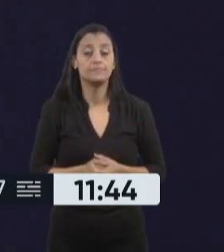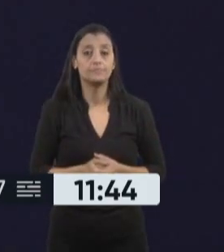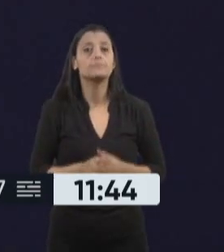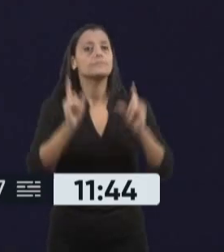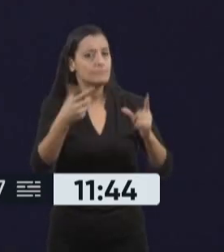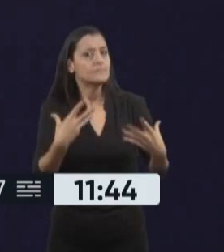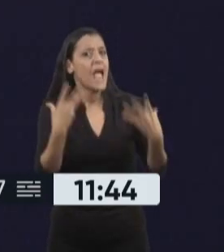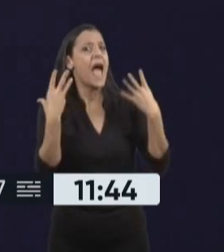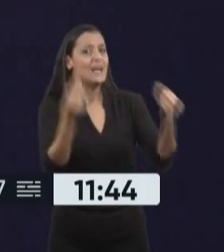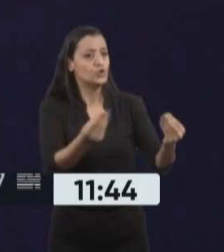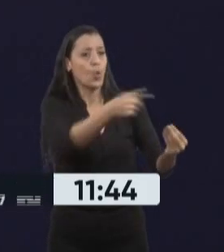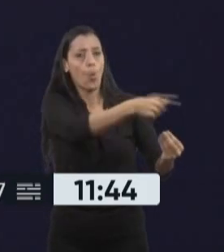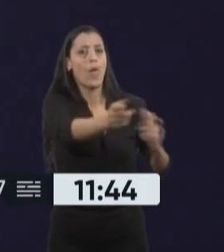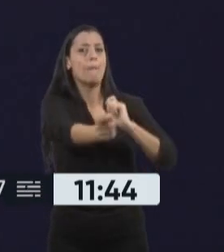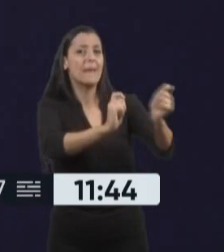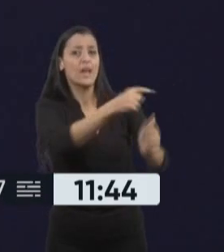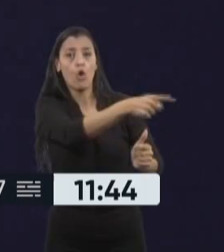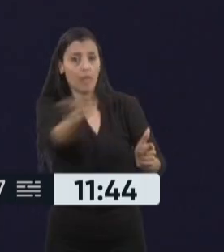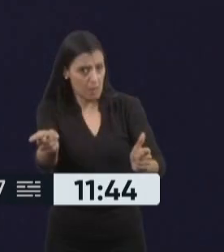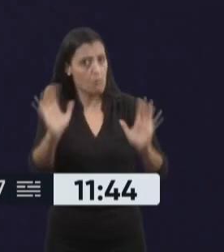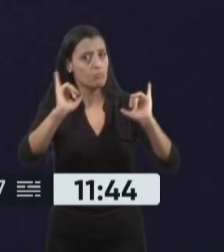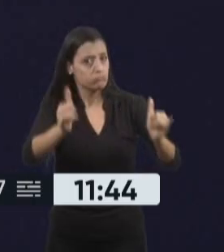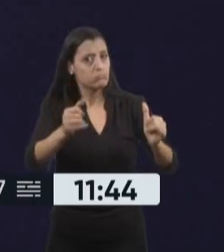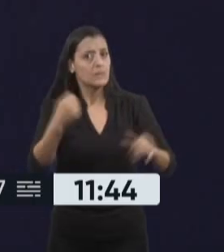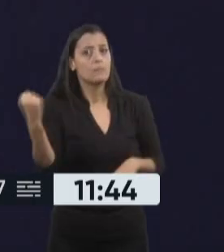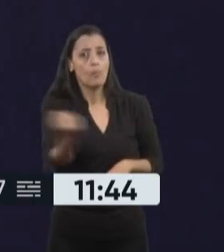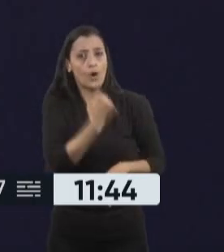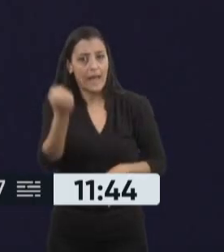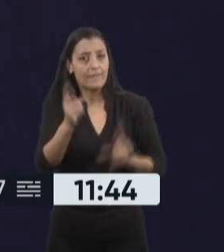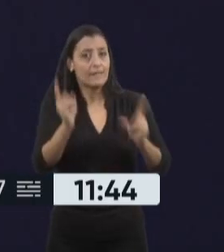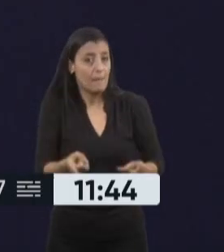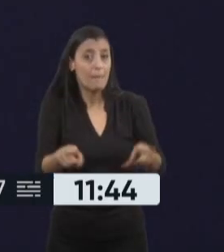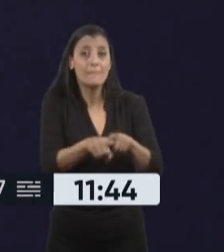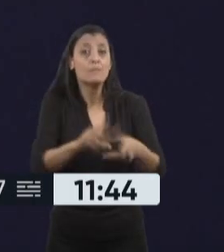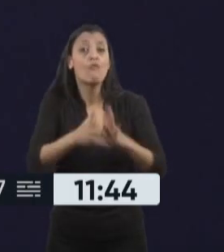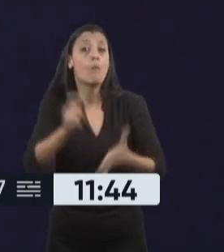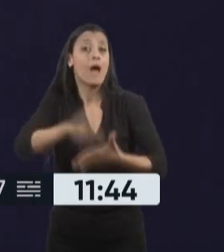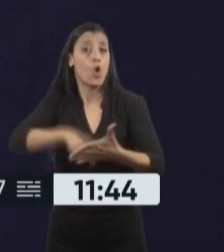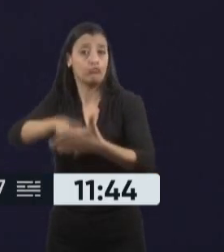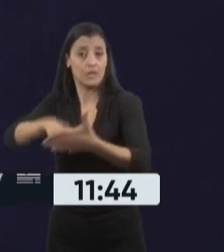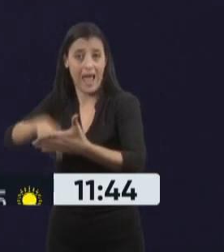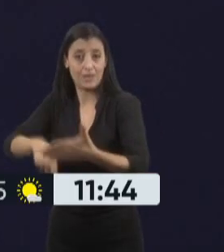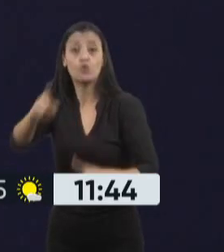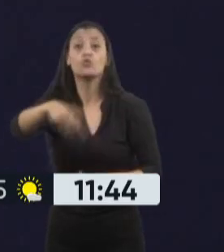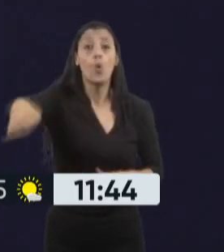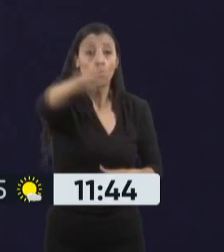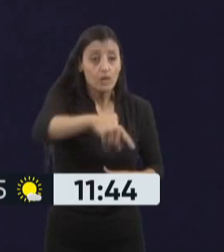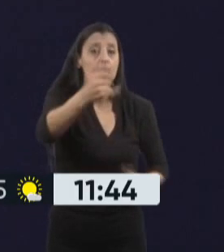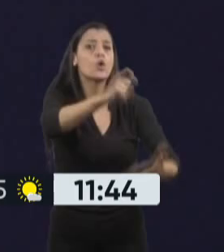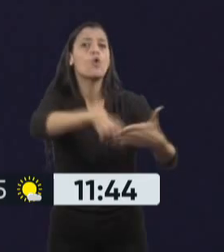al periodismo es también ver el tema de la cuestión contractual, ¿no? De que efectivamente tengan una